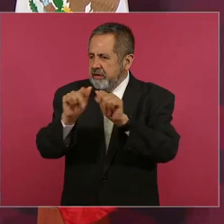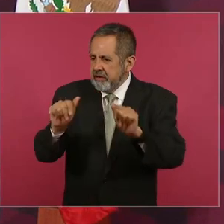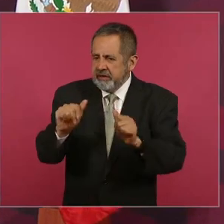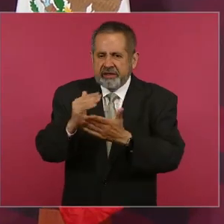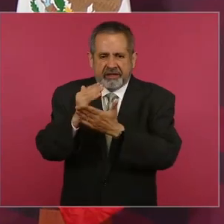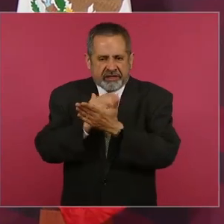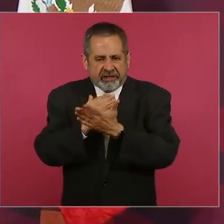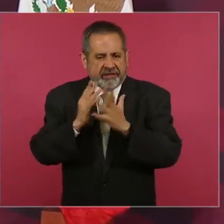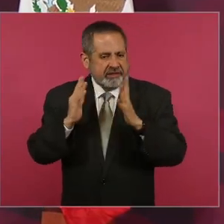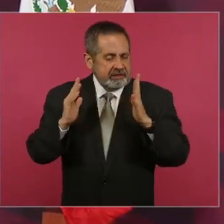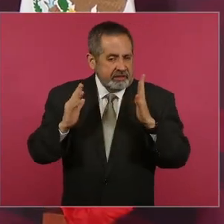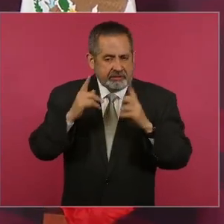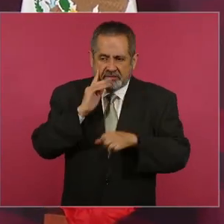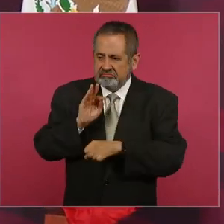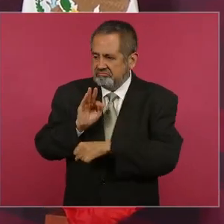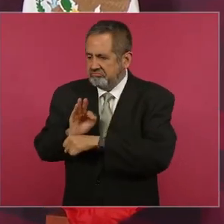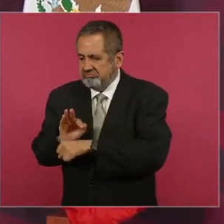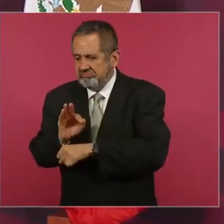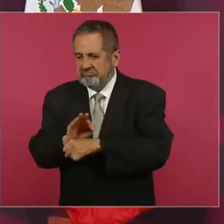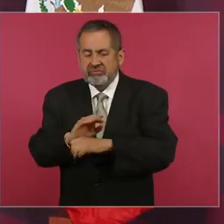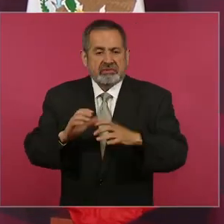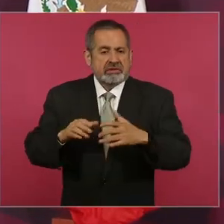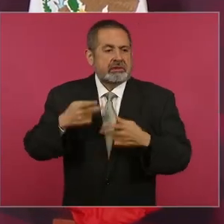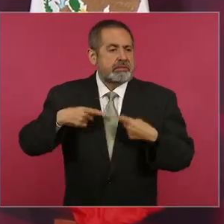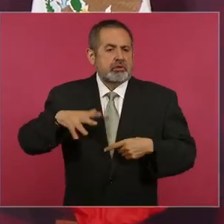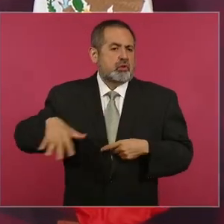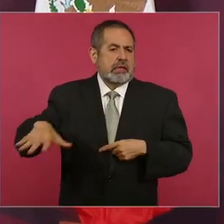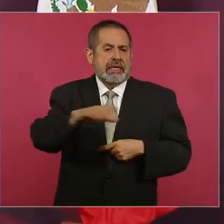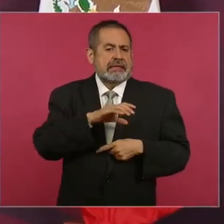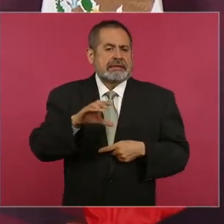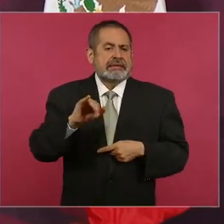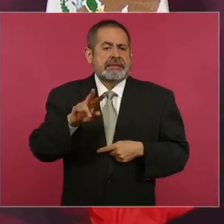para proteger a civiles,